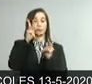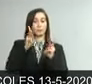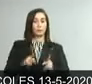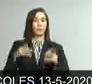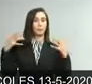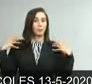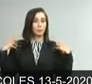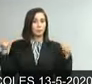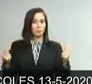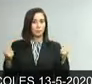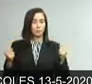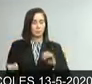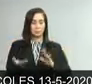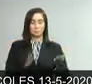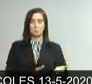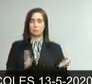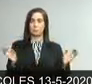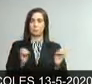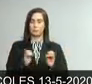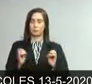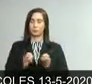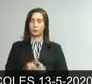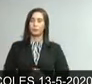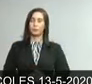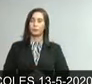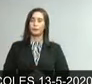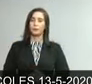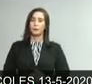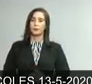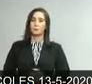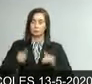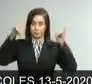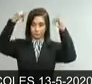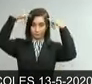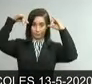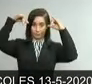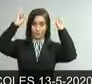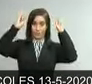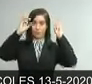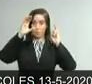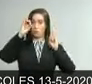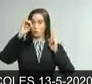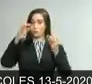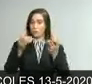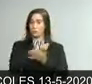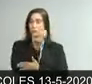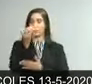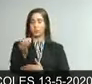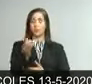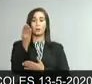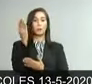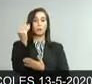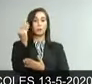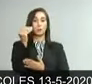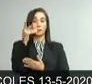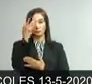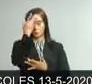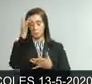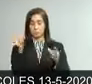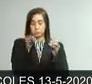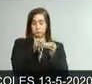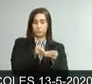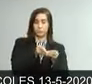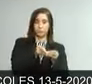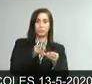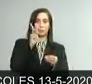recuperados, cero fallecimientos. El Ceibo, cero casos nuevos, 14 acumulados,